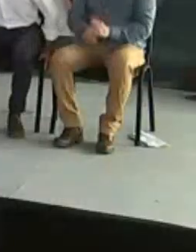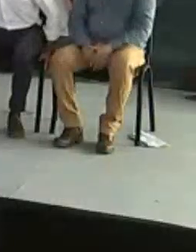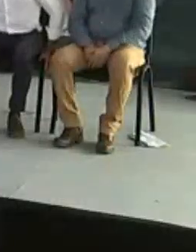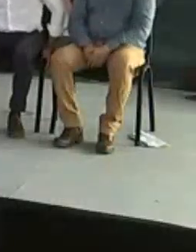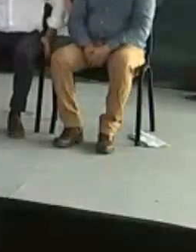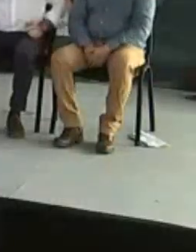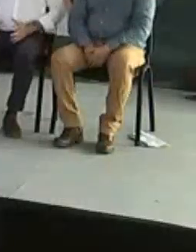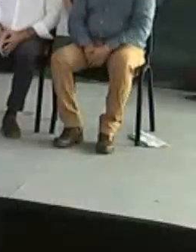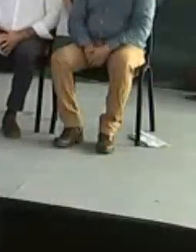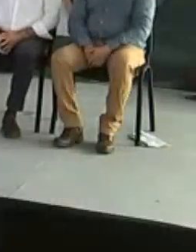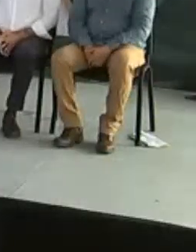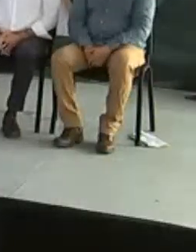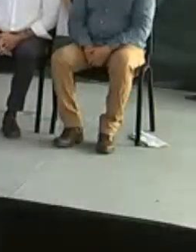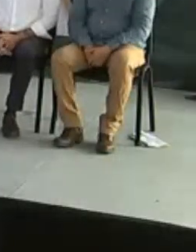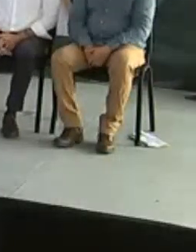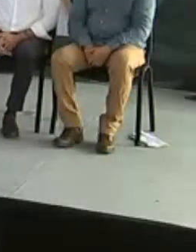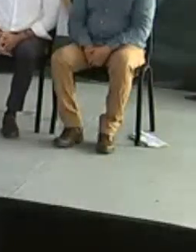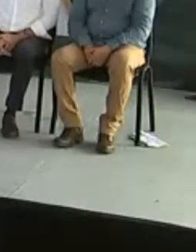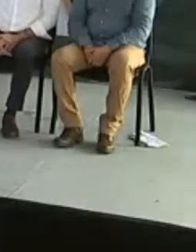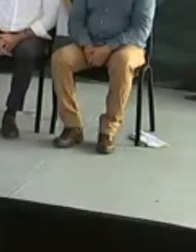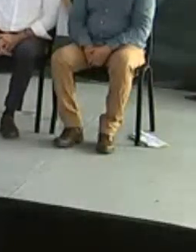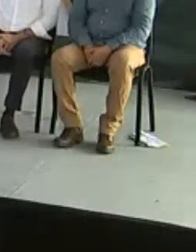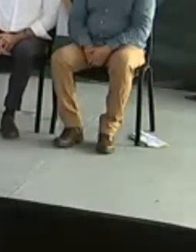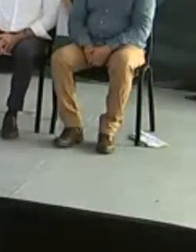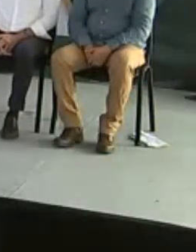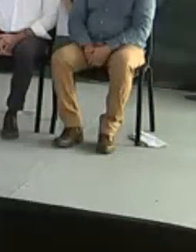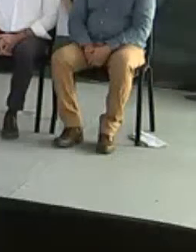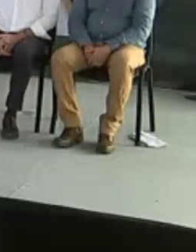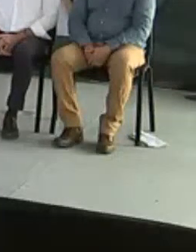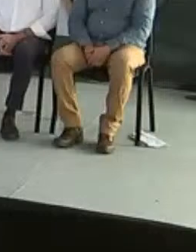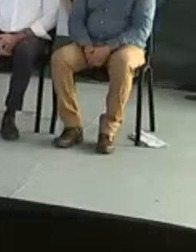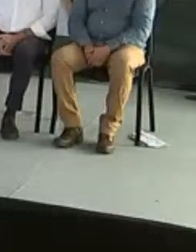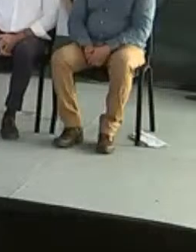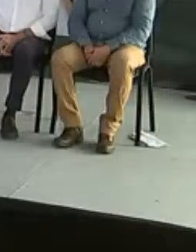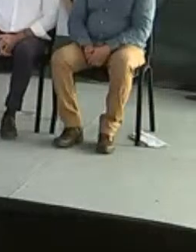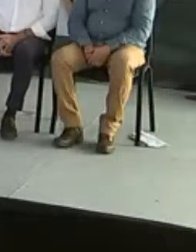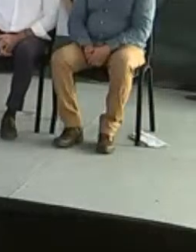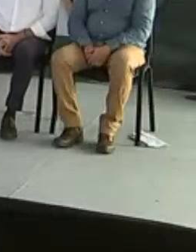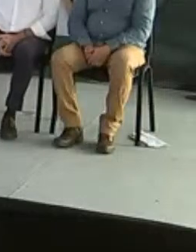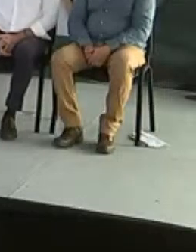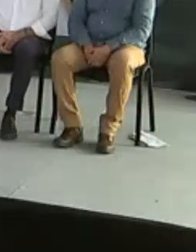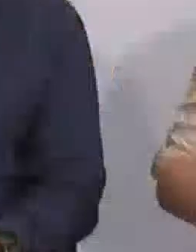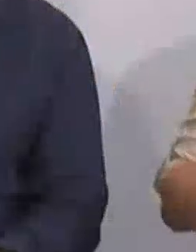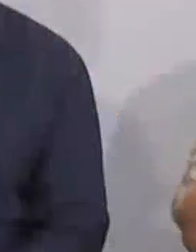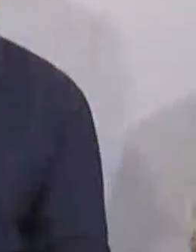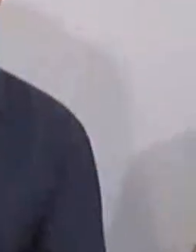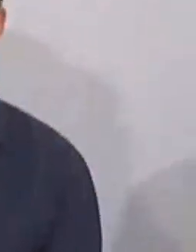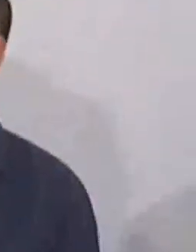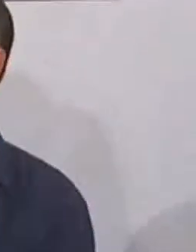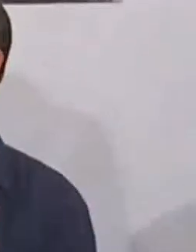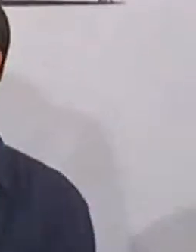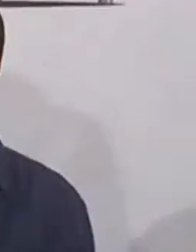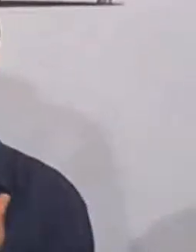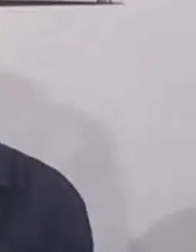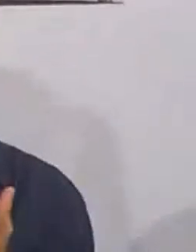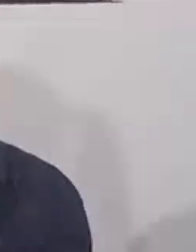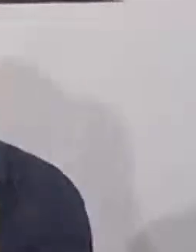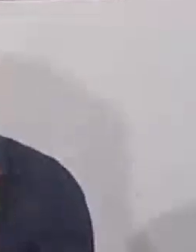El director del Hospital Pediátrico de Sinaloa, Rigoberto Aguilar Pico, Mijail Suárez Arredondo.